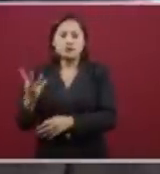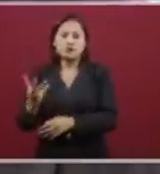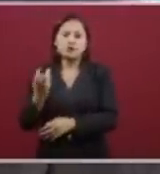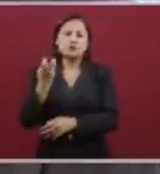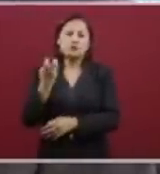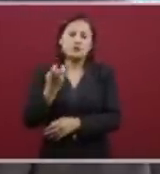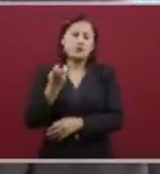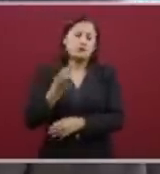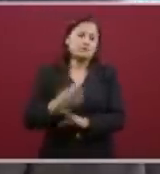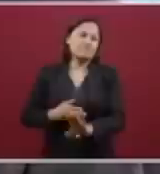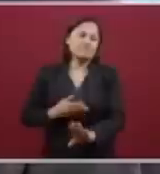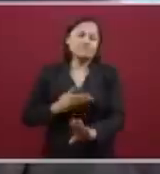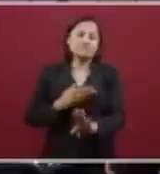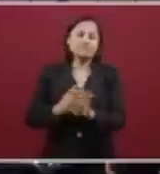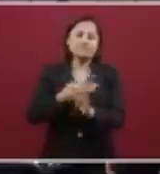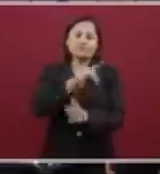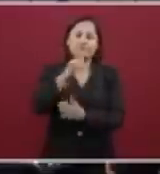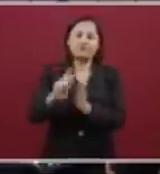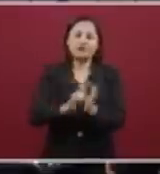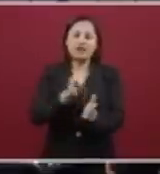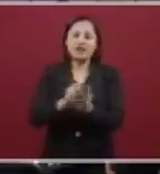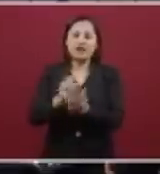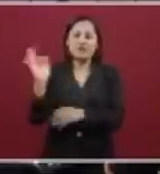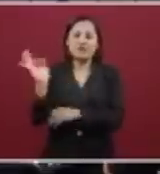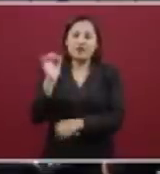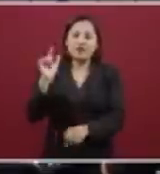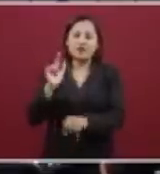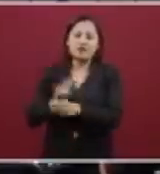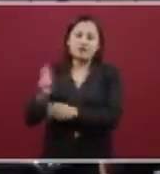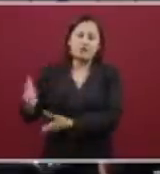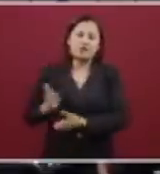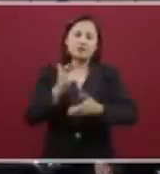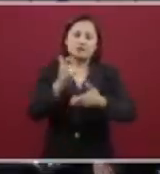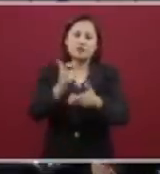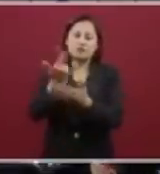violatorio de la ley federal de presupuesto y responsabilidad hacendaria